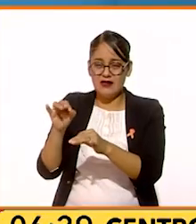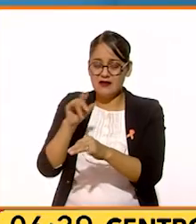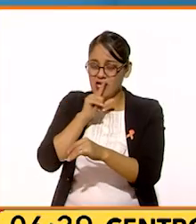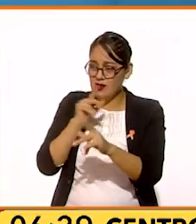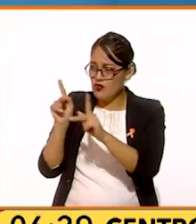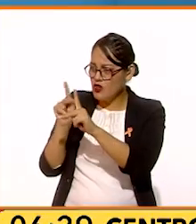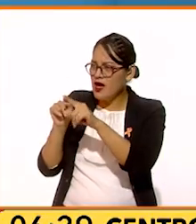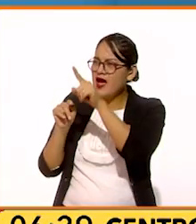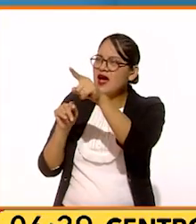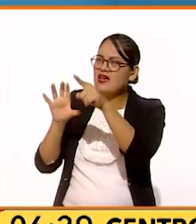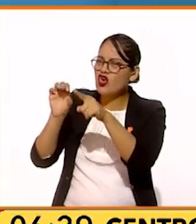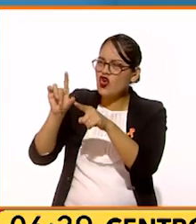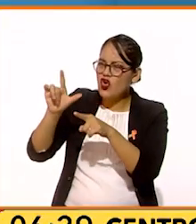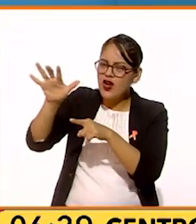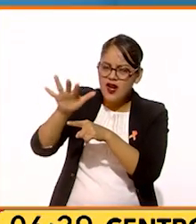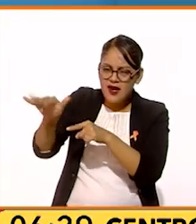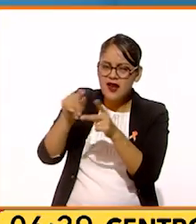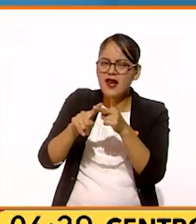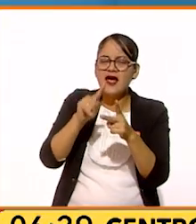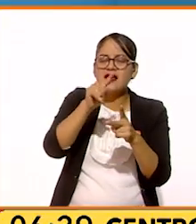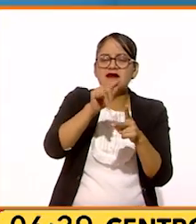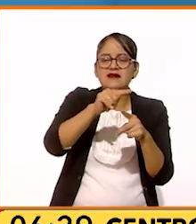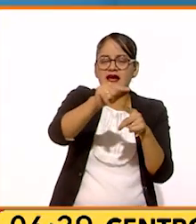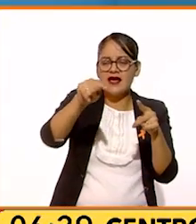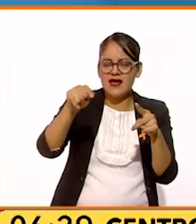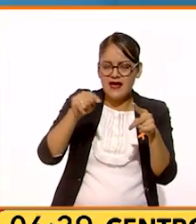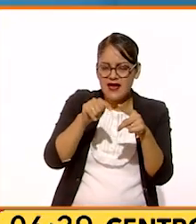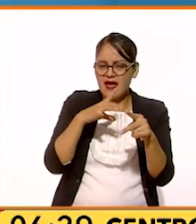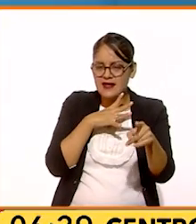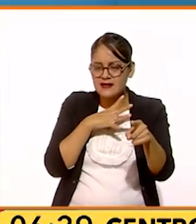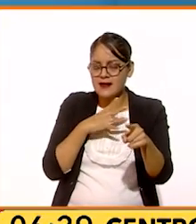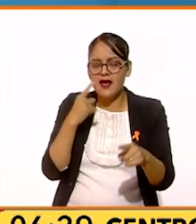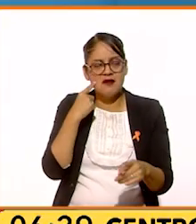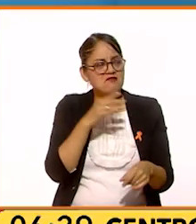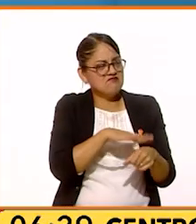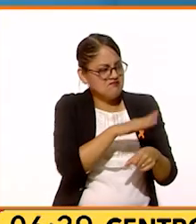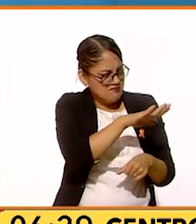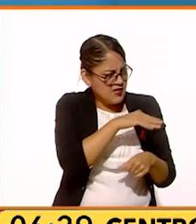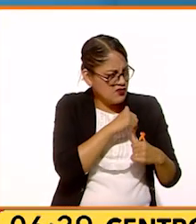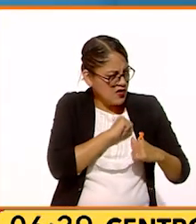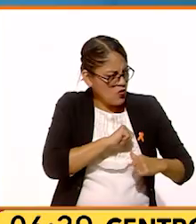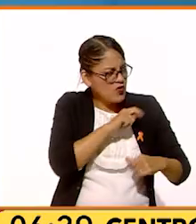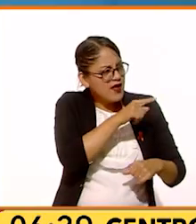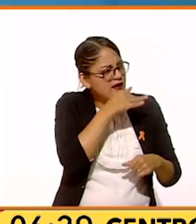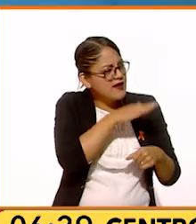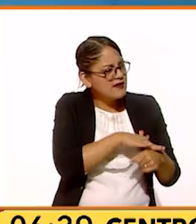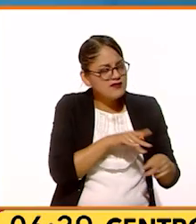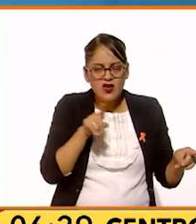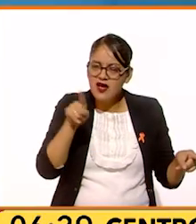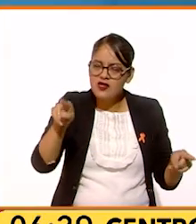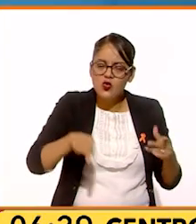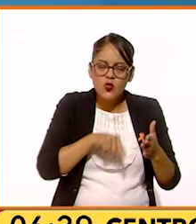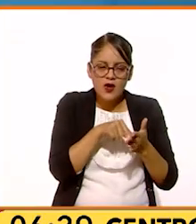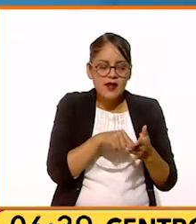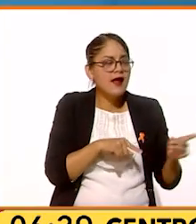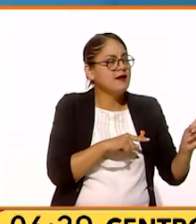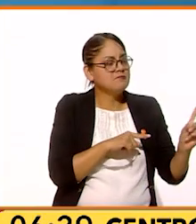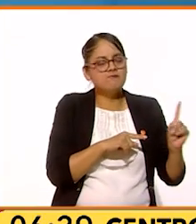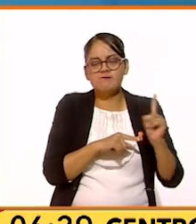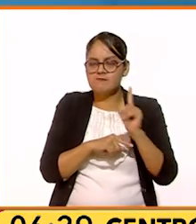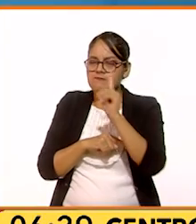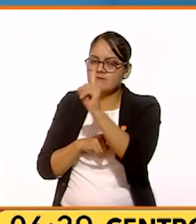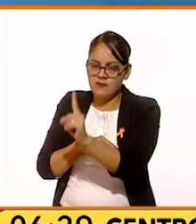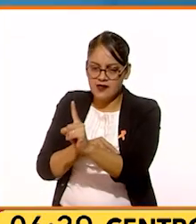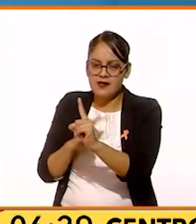manzana o en una colonia, nuestros agentes de control de larvas de moscos acuden y colocan sustancias que son